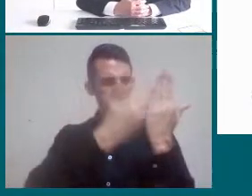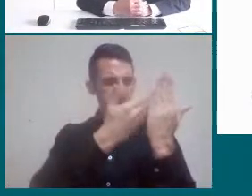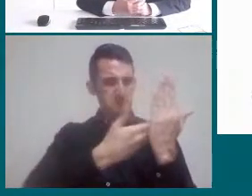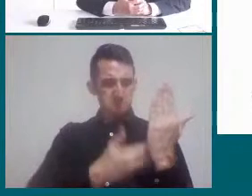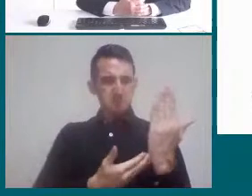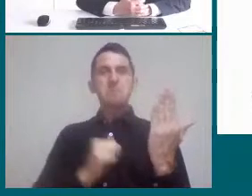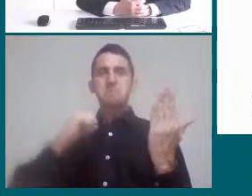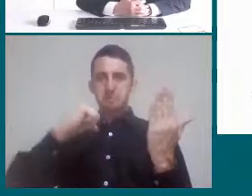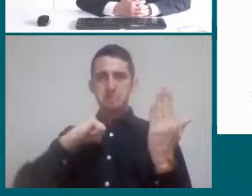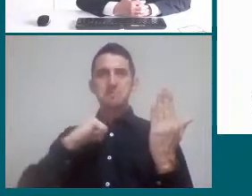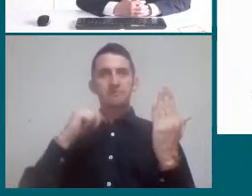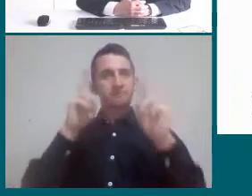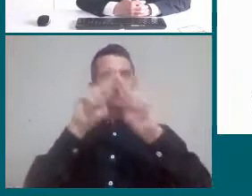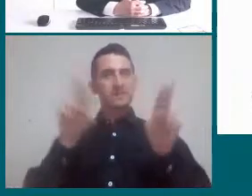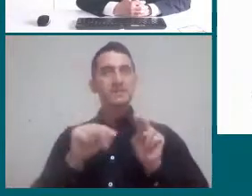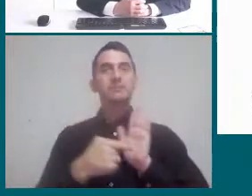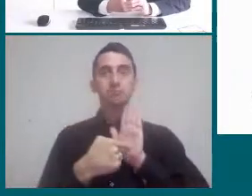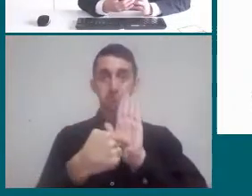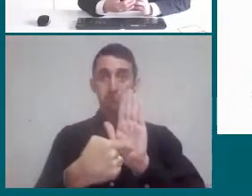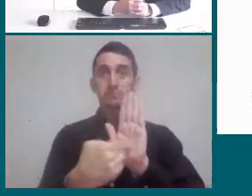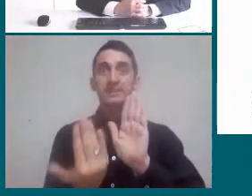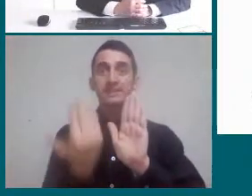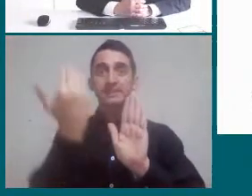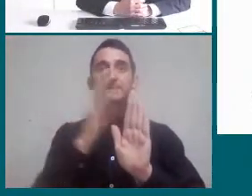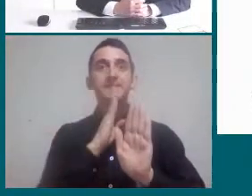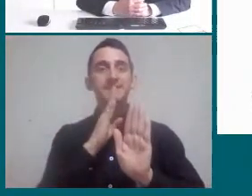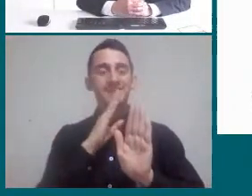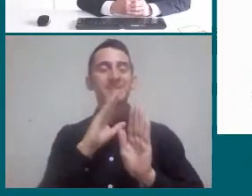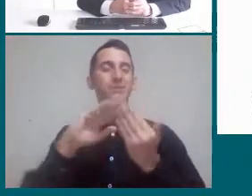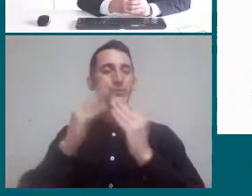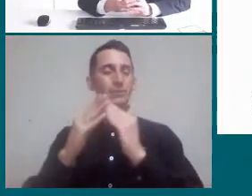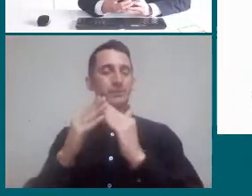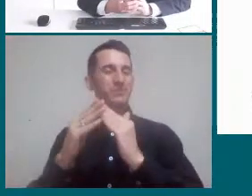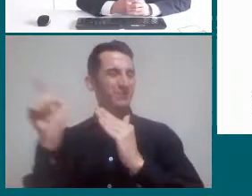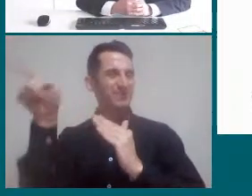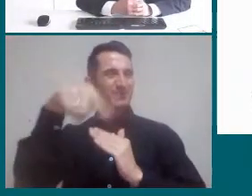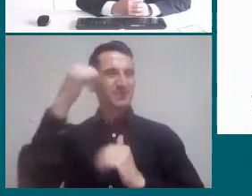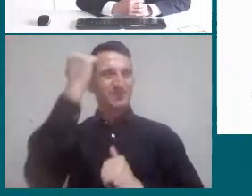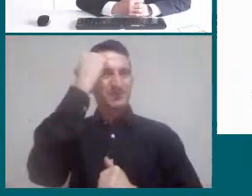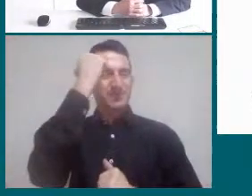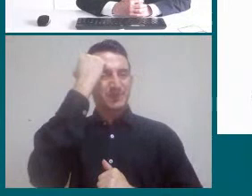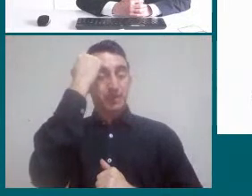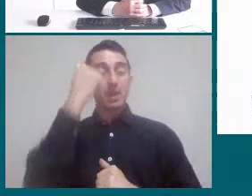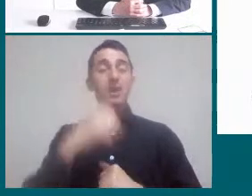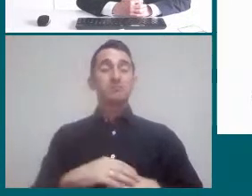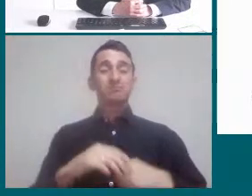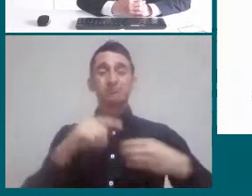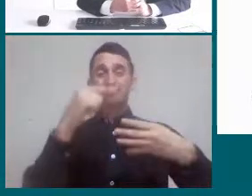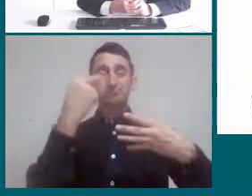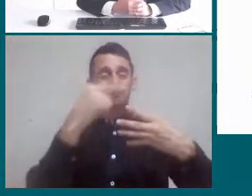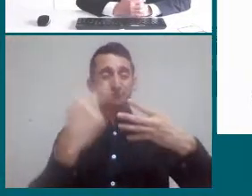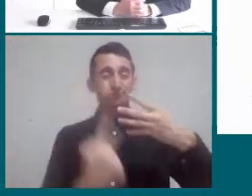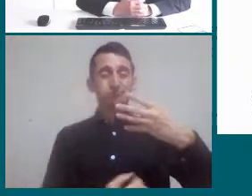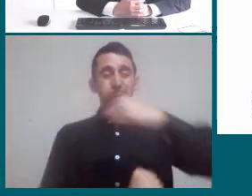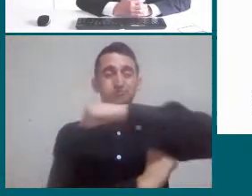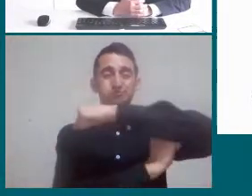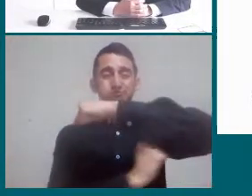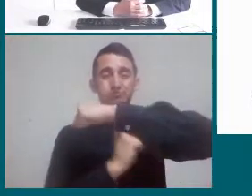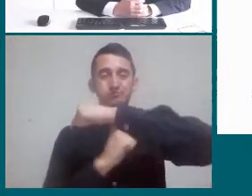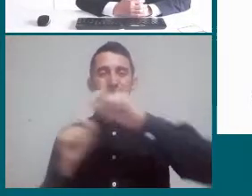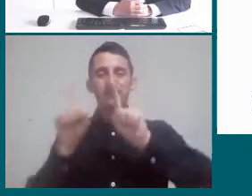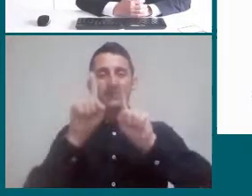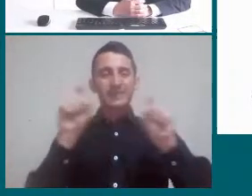que pueden ser de mucho interés para los docentes. Entonces, pues nosotros tenemos varios pilares, digamos, que pueden servirles en todos los temas